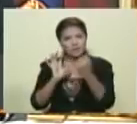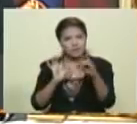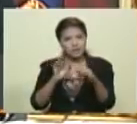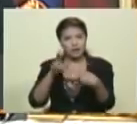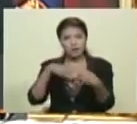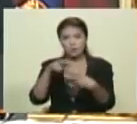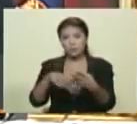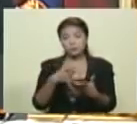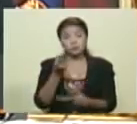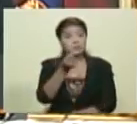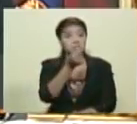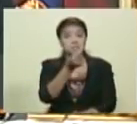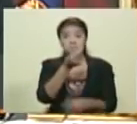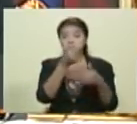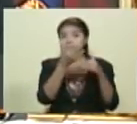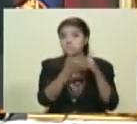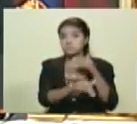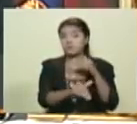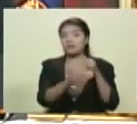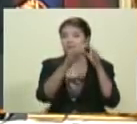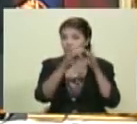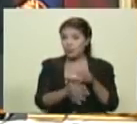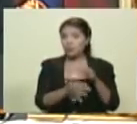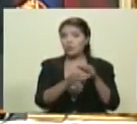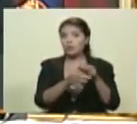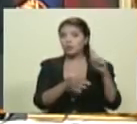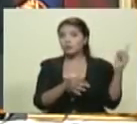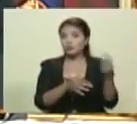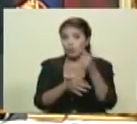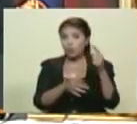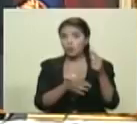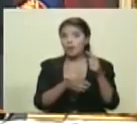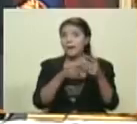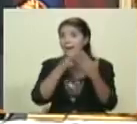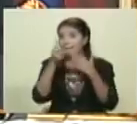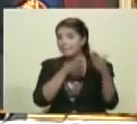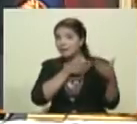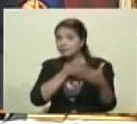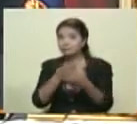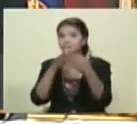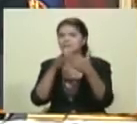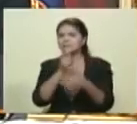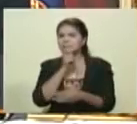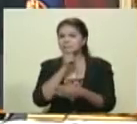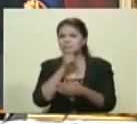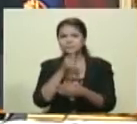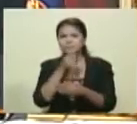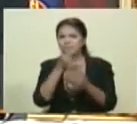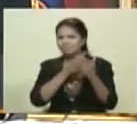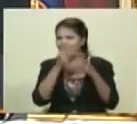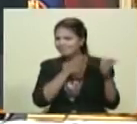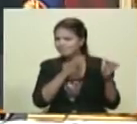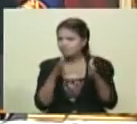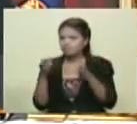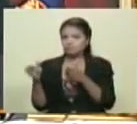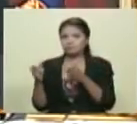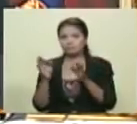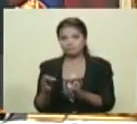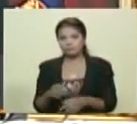ningún sector de los Estados Unidos hay dudas de que el plan contra Irak se montó de manera exprofesa.